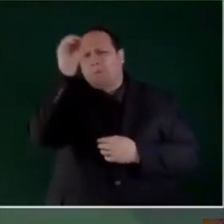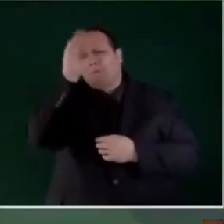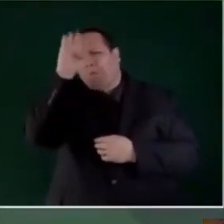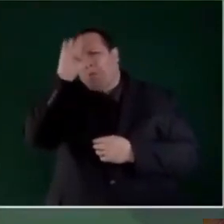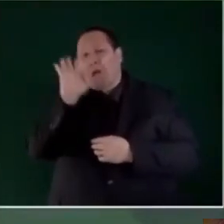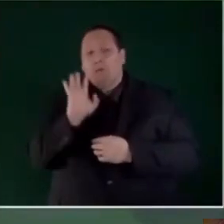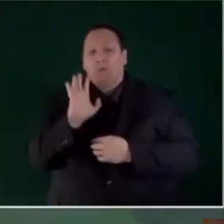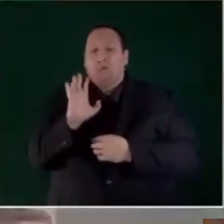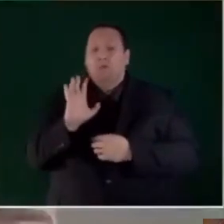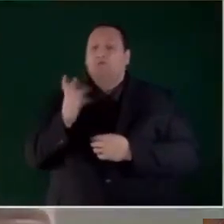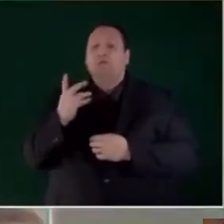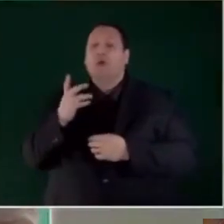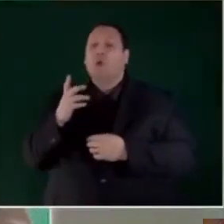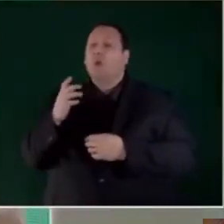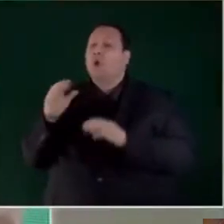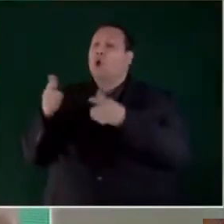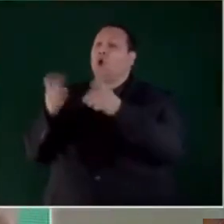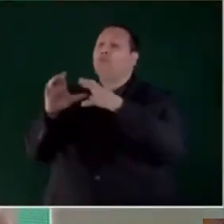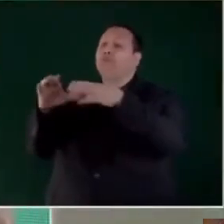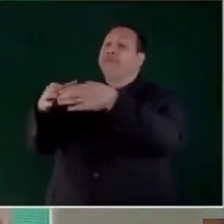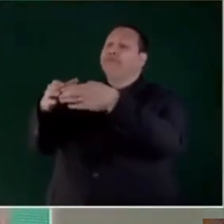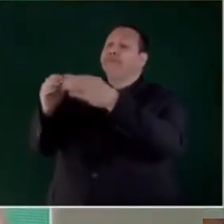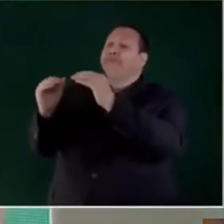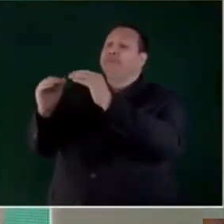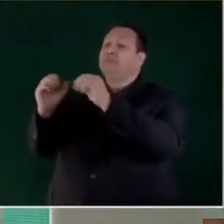un grupo hegemónico